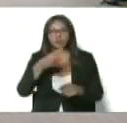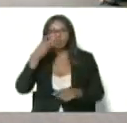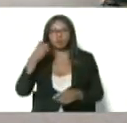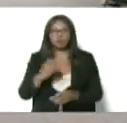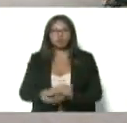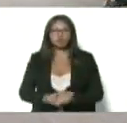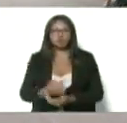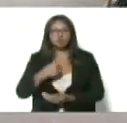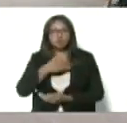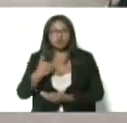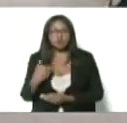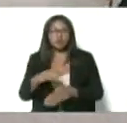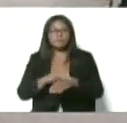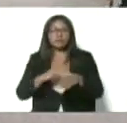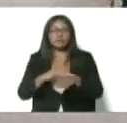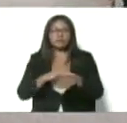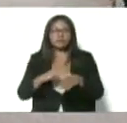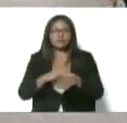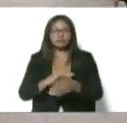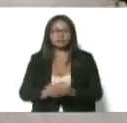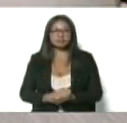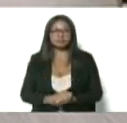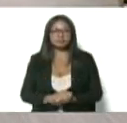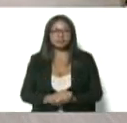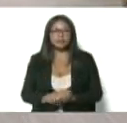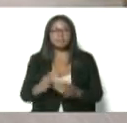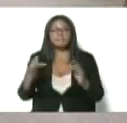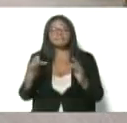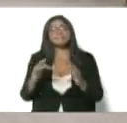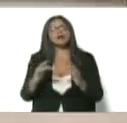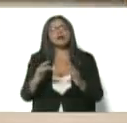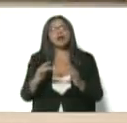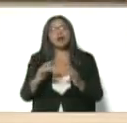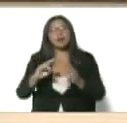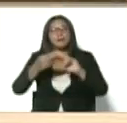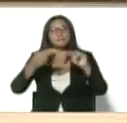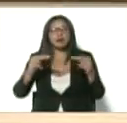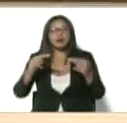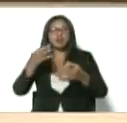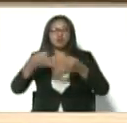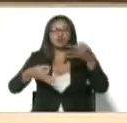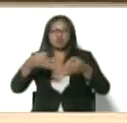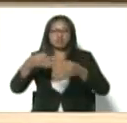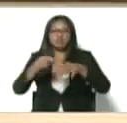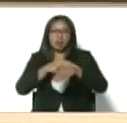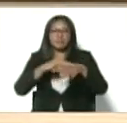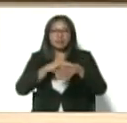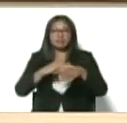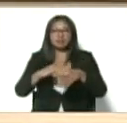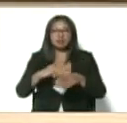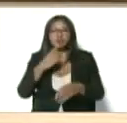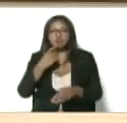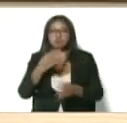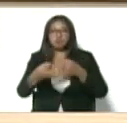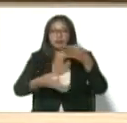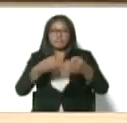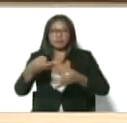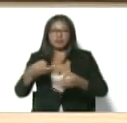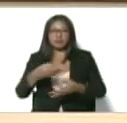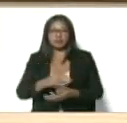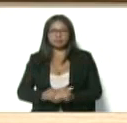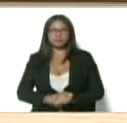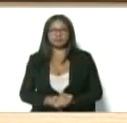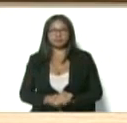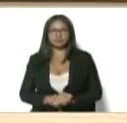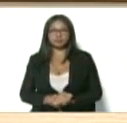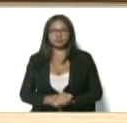quiero que nuestra ministra del poder popular para relaciones interiores para justicia nos haga también su balance y además nos